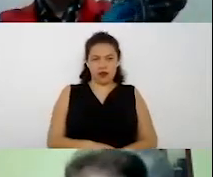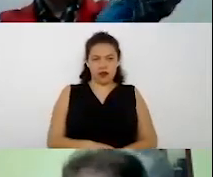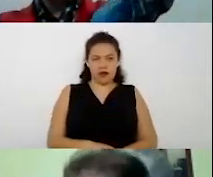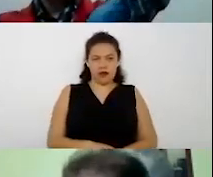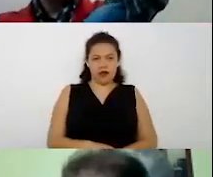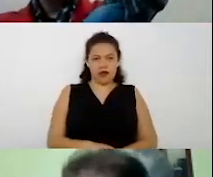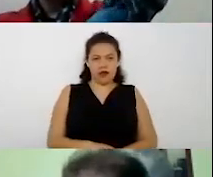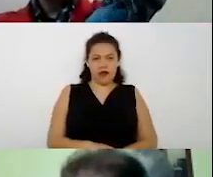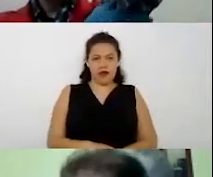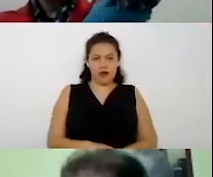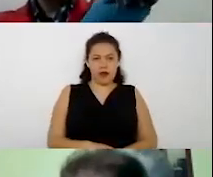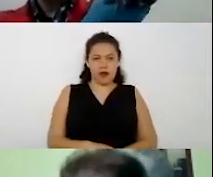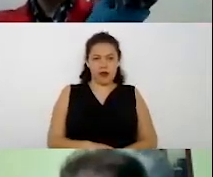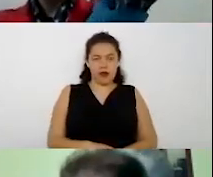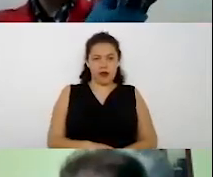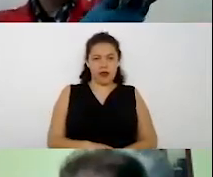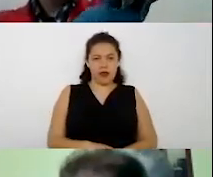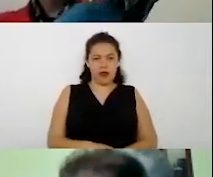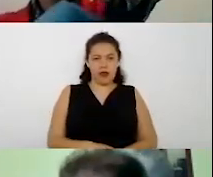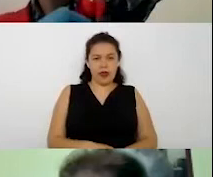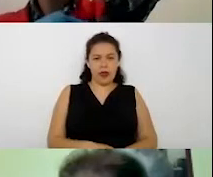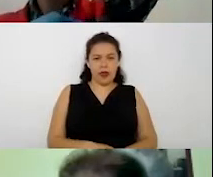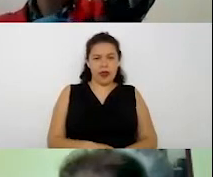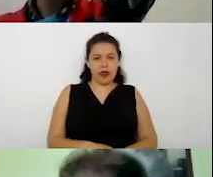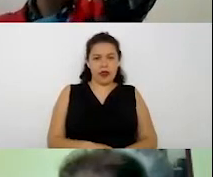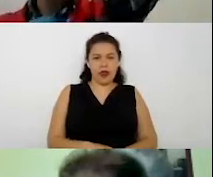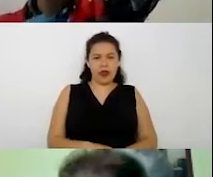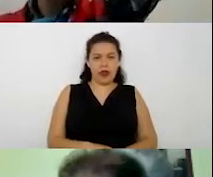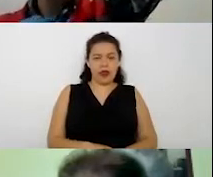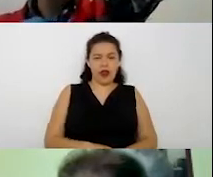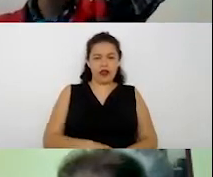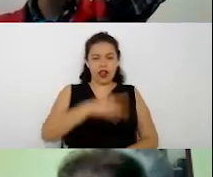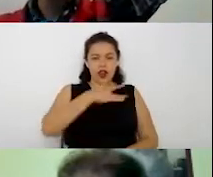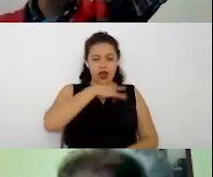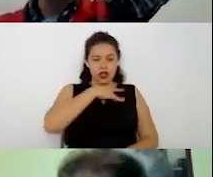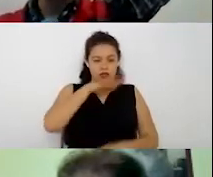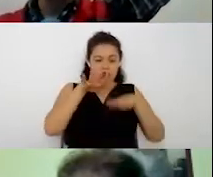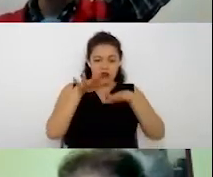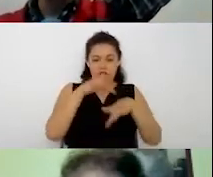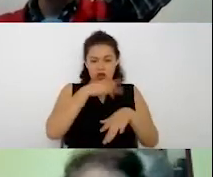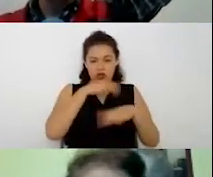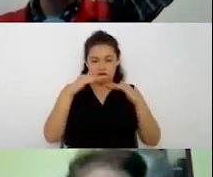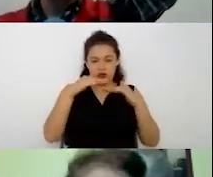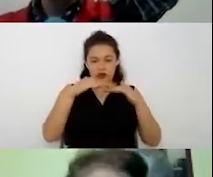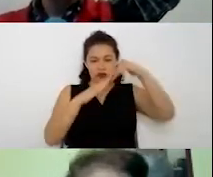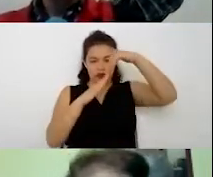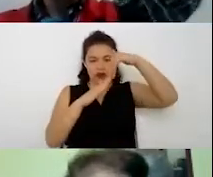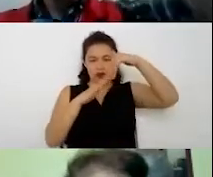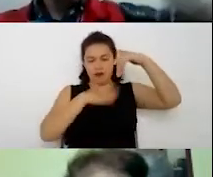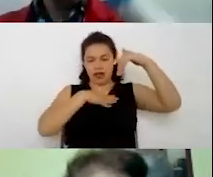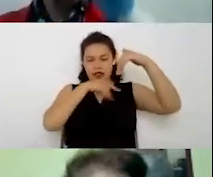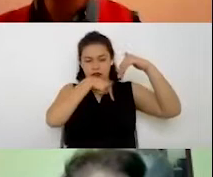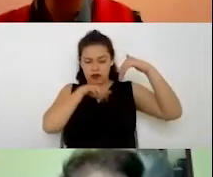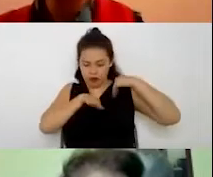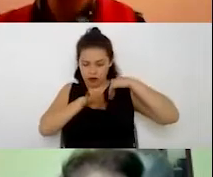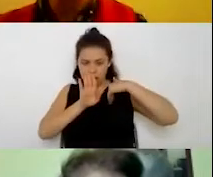elevar el miembro o la parte a un nivel más allá del corazón, más alto del nivel del corazón, ¿de acuerdo? ¿En